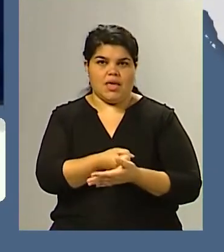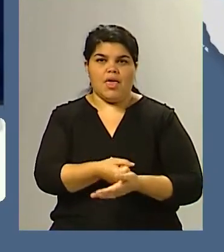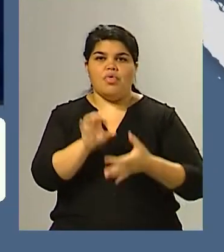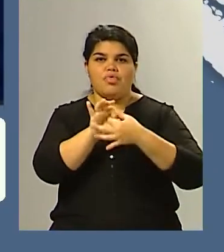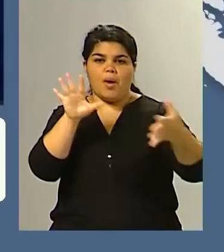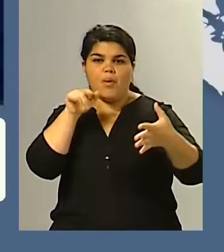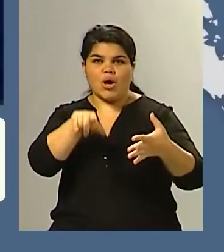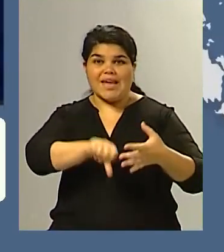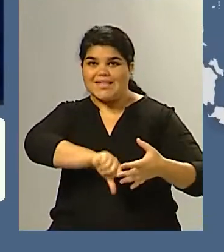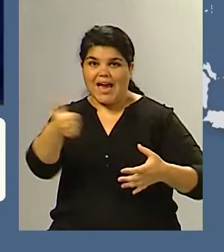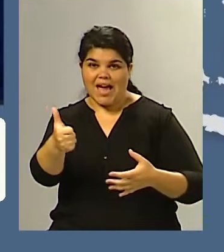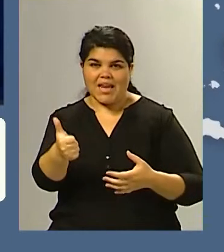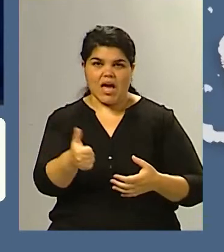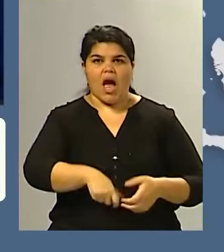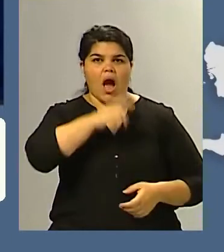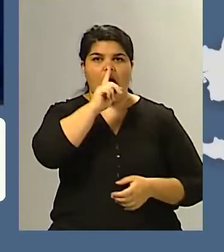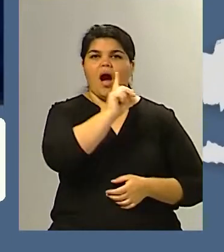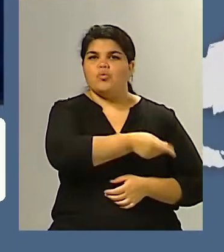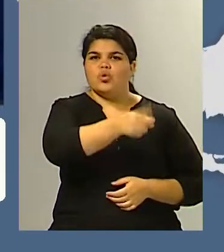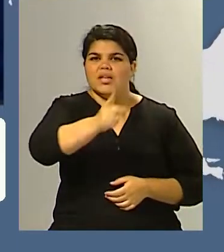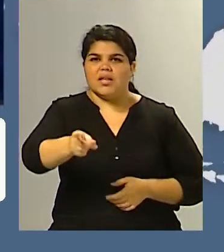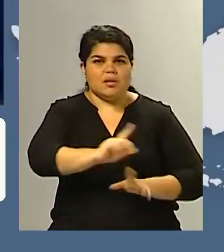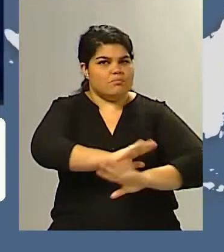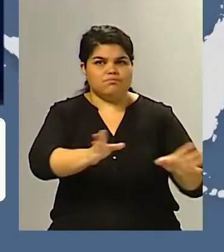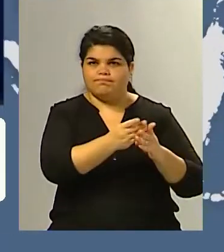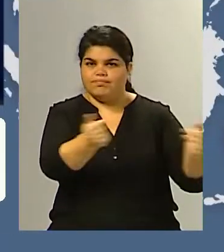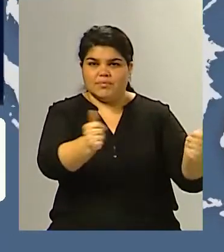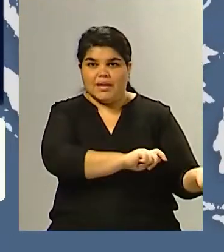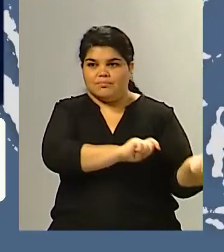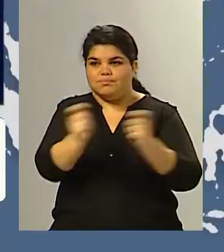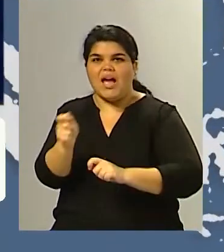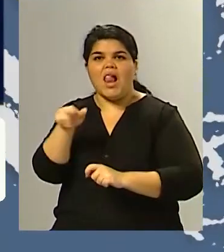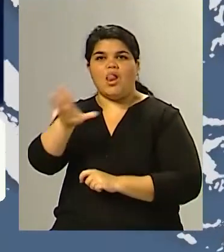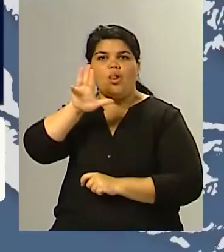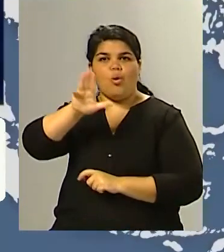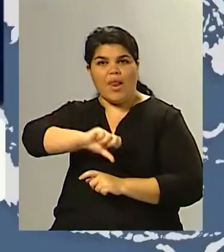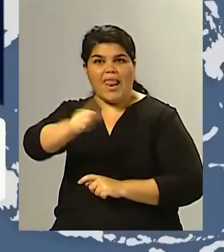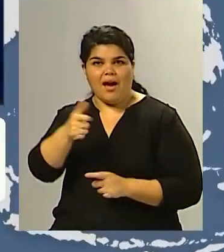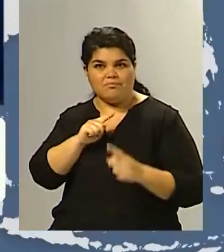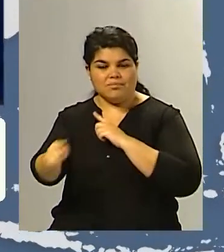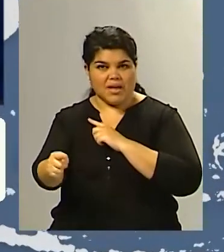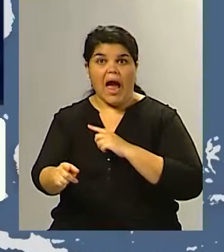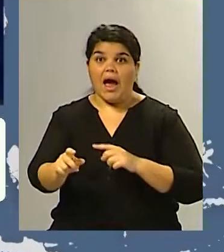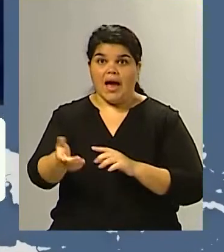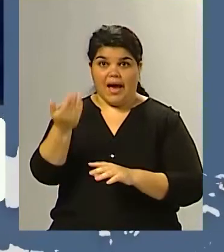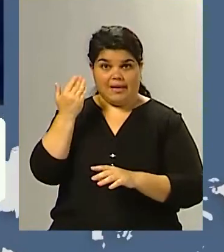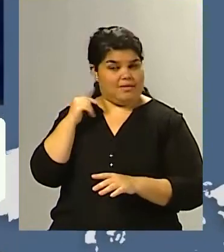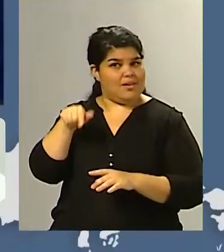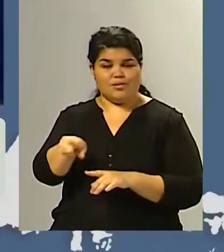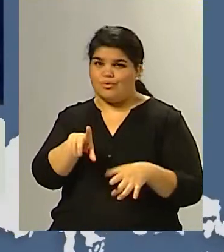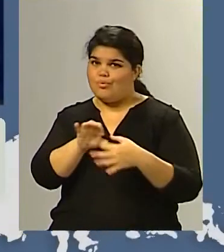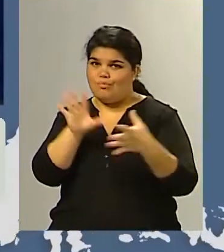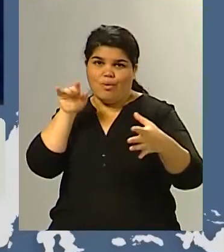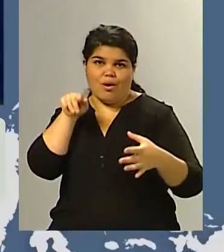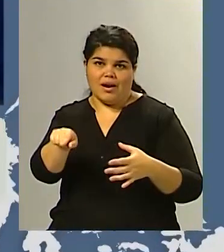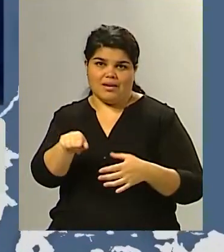Então, a grande tarefa do governo Lula será a reconstrução das políticas públicas e a confiança na institucionalidade democrática do